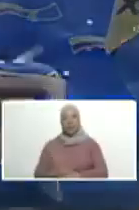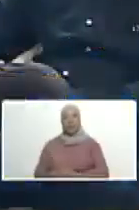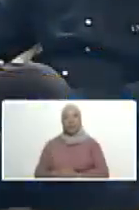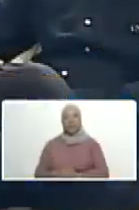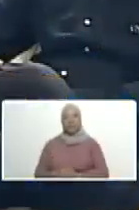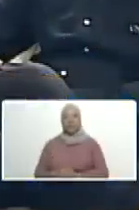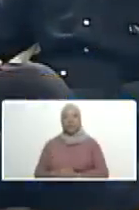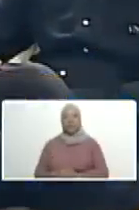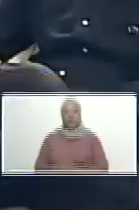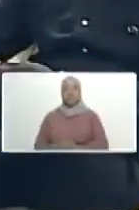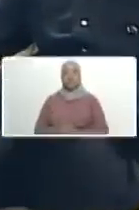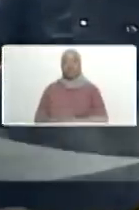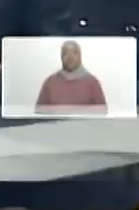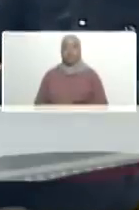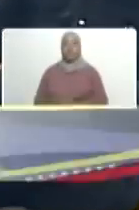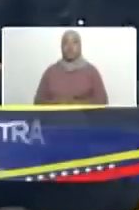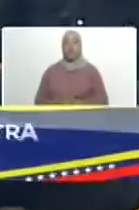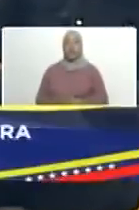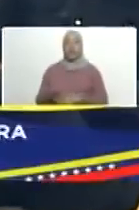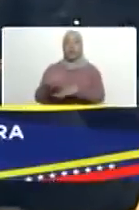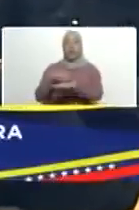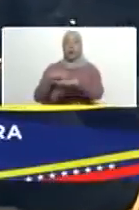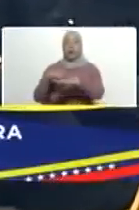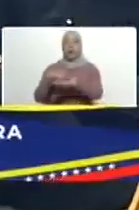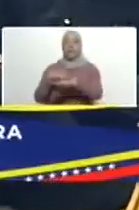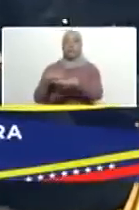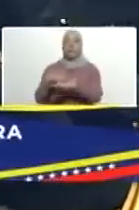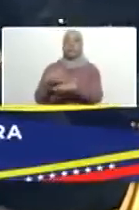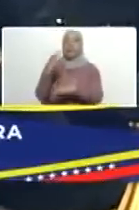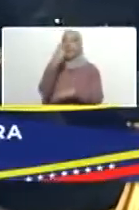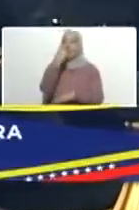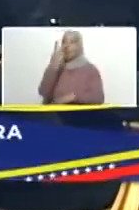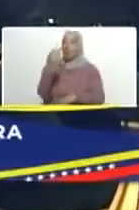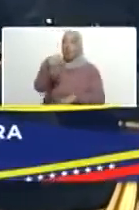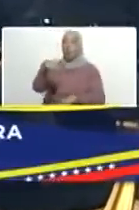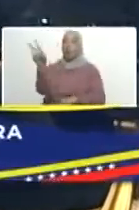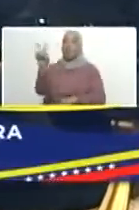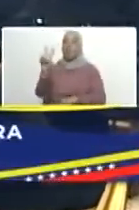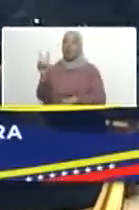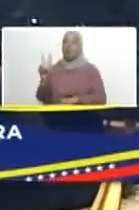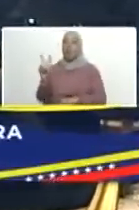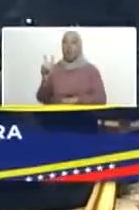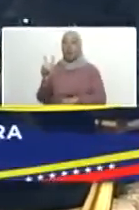miembros de la delegación que nos visita hoy en Venezuela,